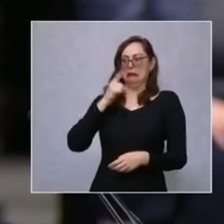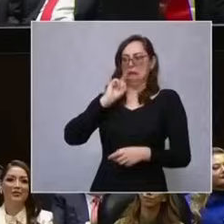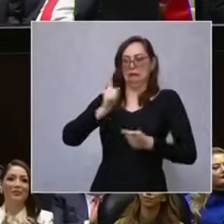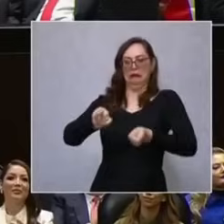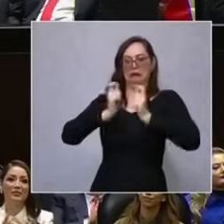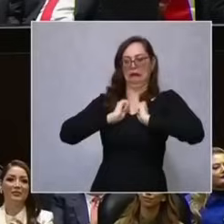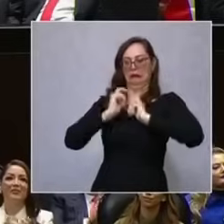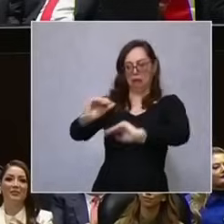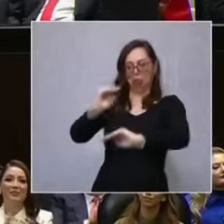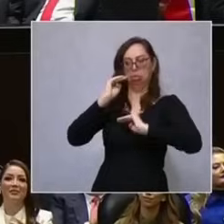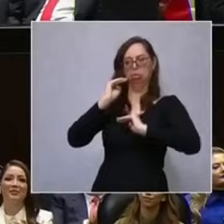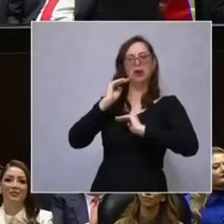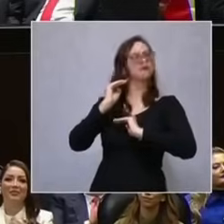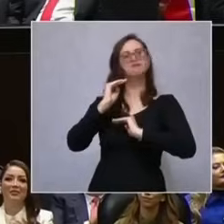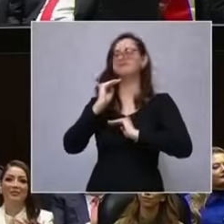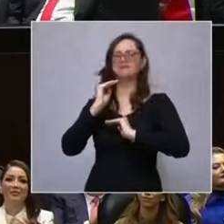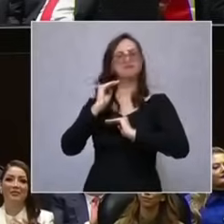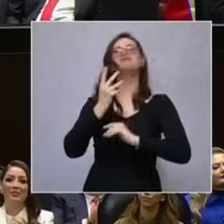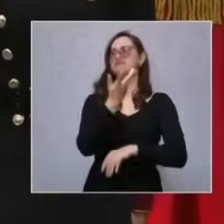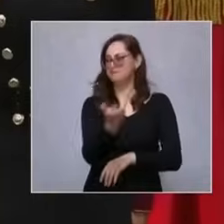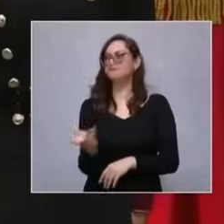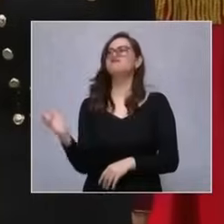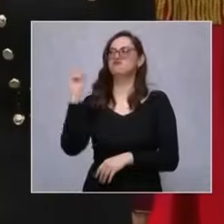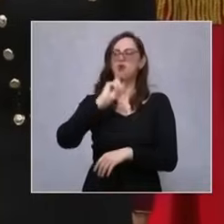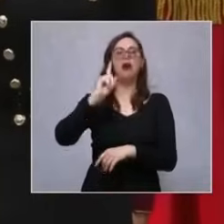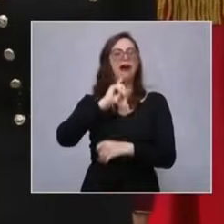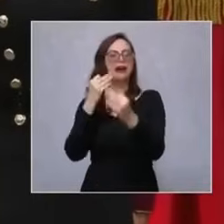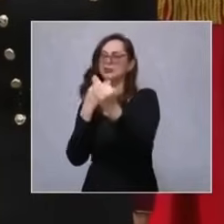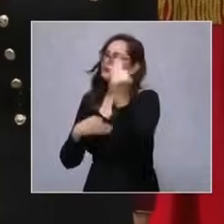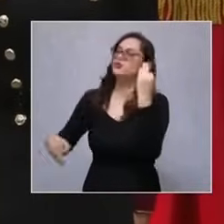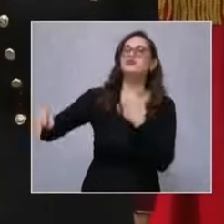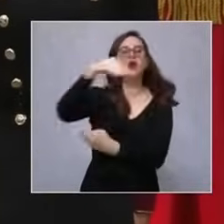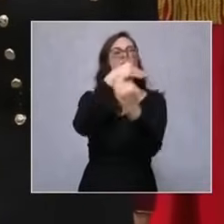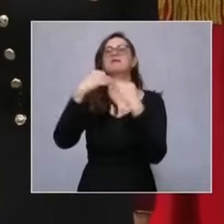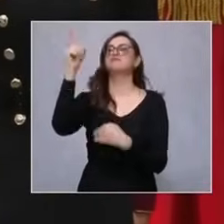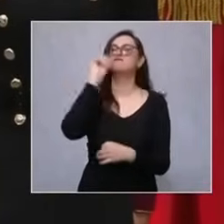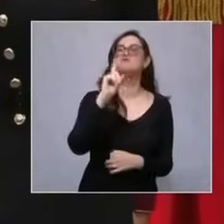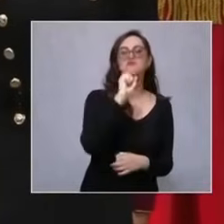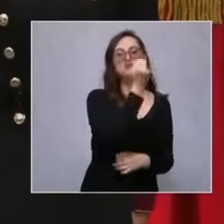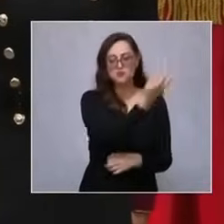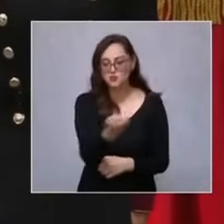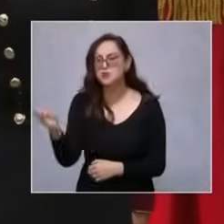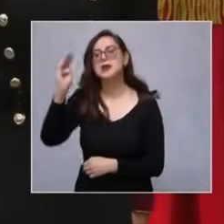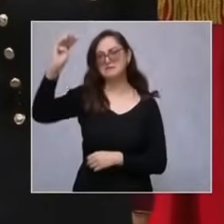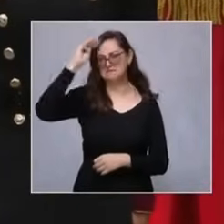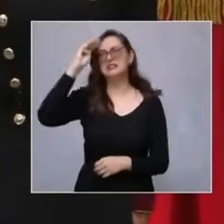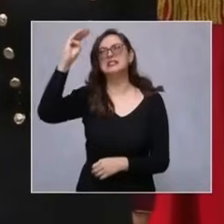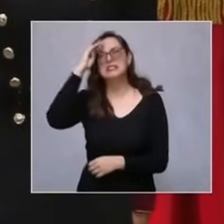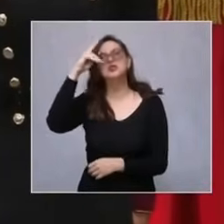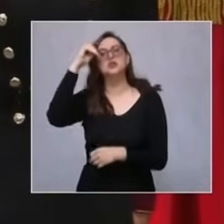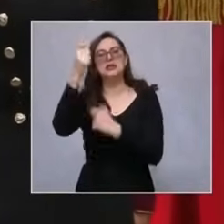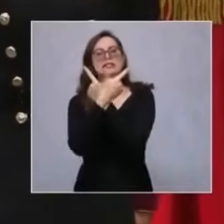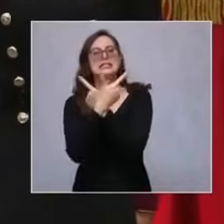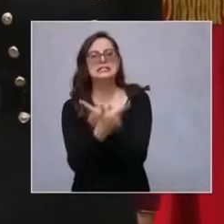determine nuestro destino. Llegan ellas, todas ellas que nos pensaron libres